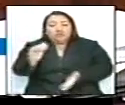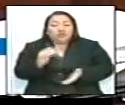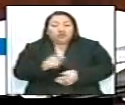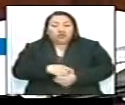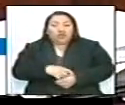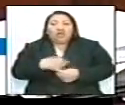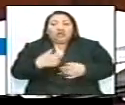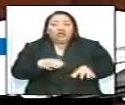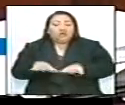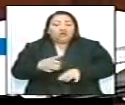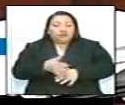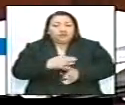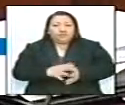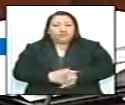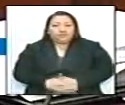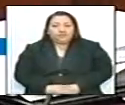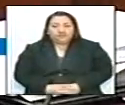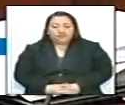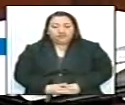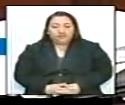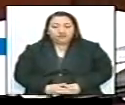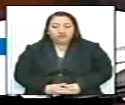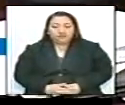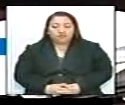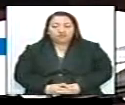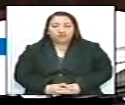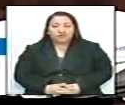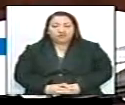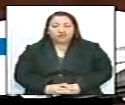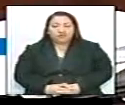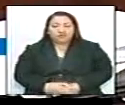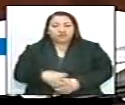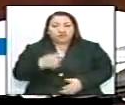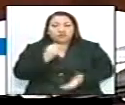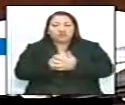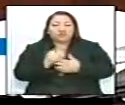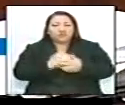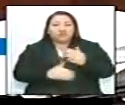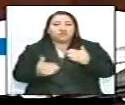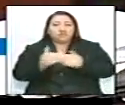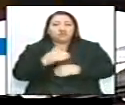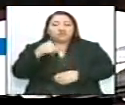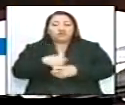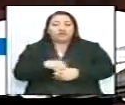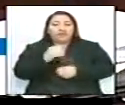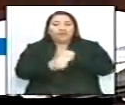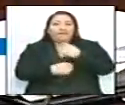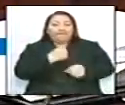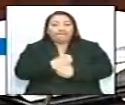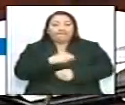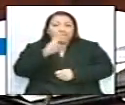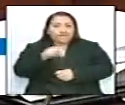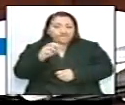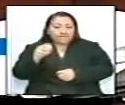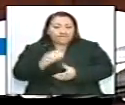Aquí ya se hizo para aprobar el adelanto de elecciones en el año 2000.